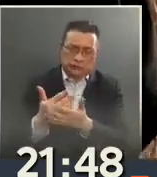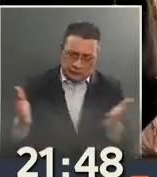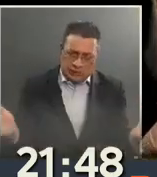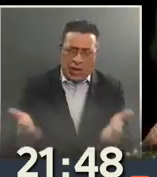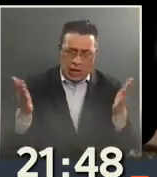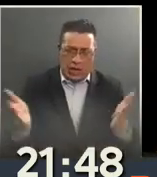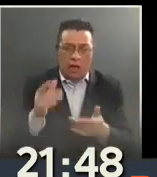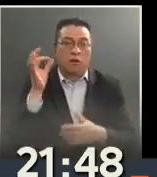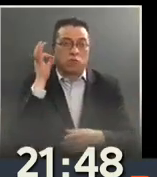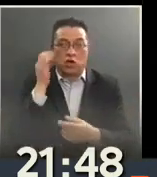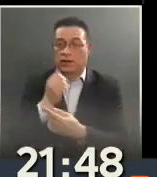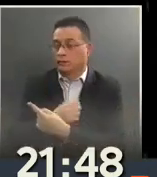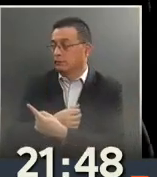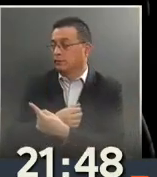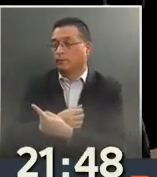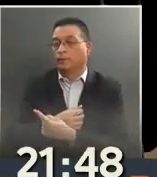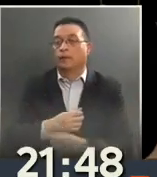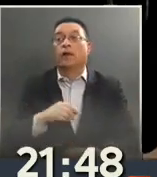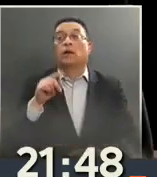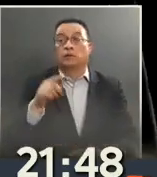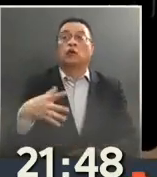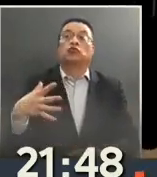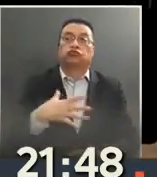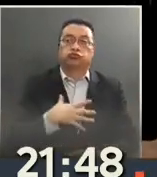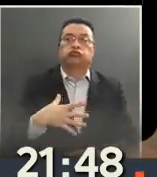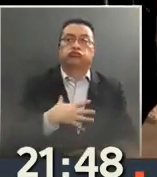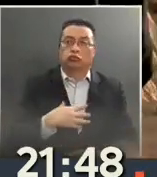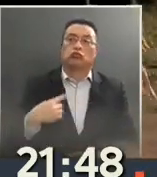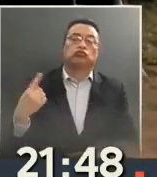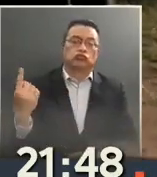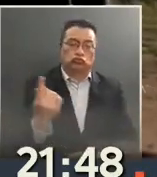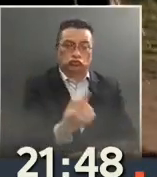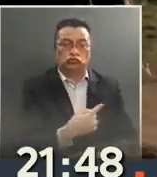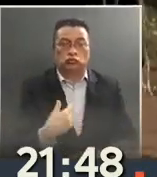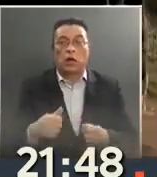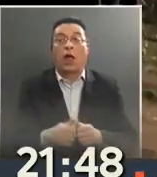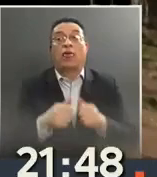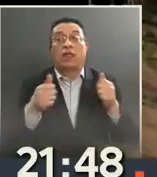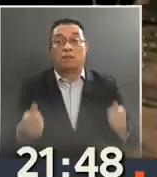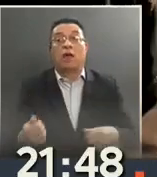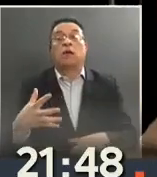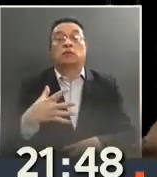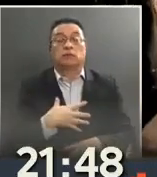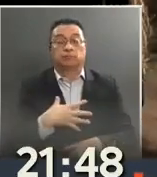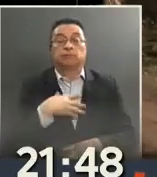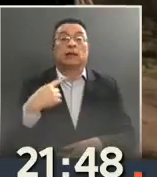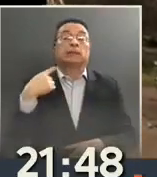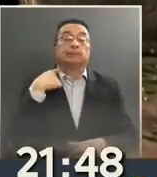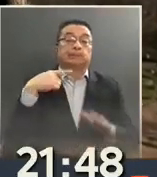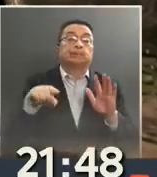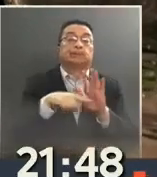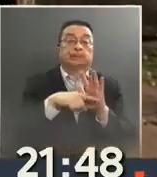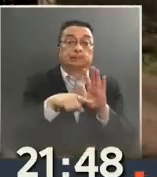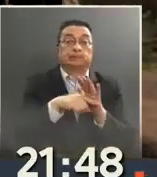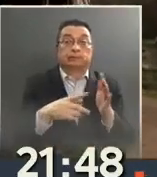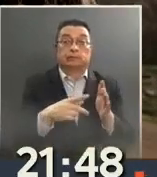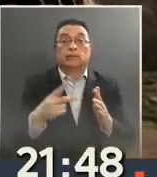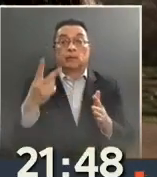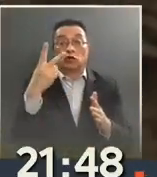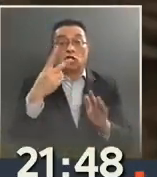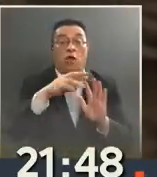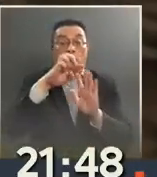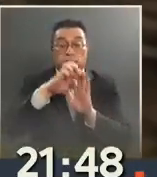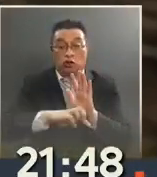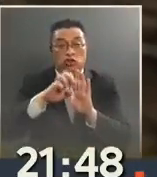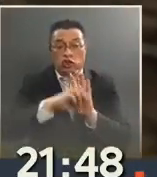No, despierta todos los miedos, por supuesto, y además tememos, como te decía, el impacto acumulativo. Son 2 proyectos en el mismo